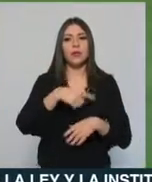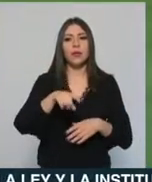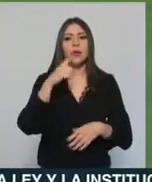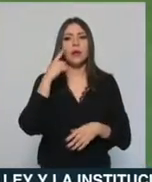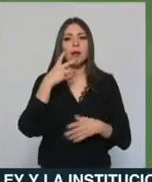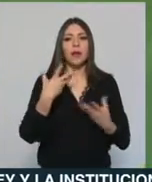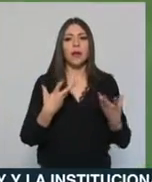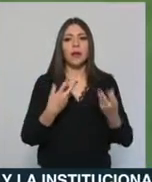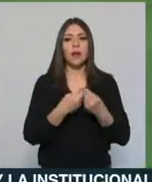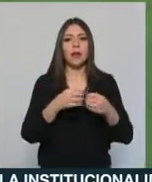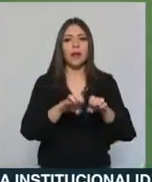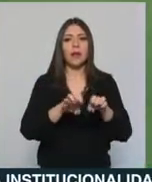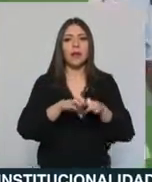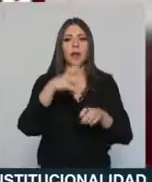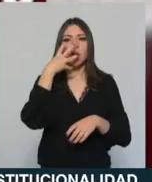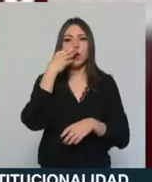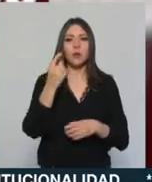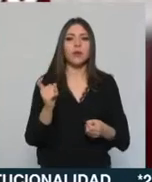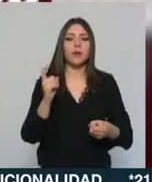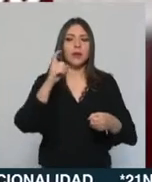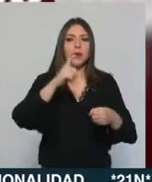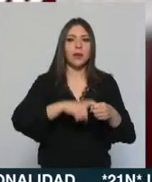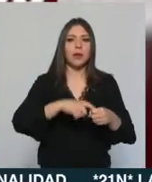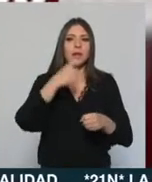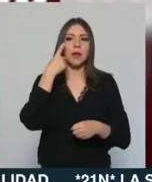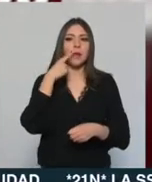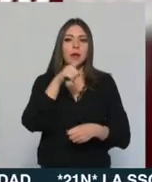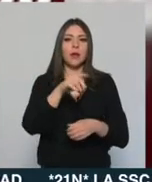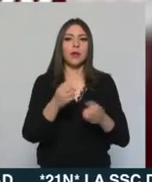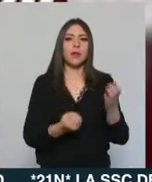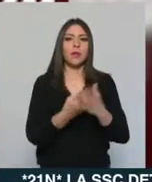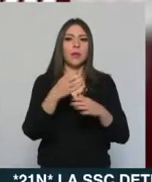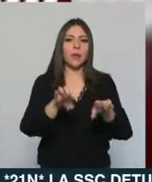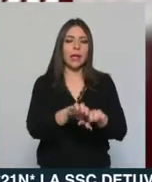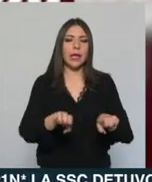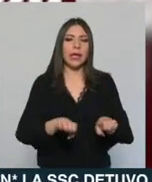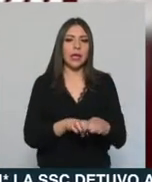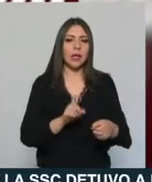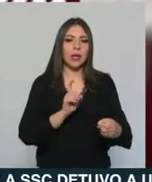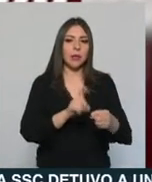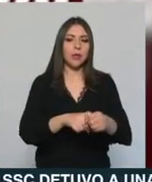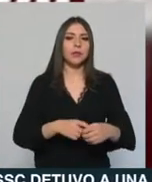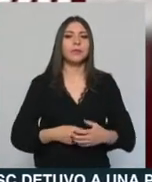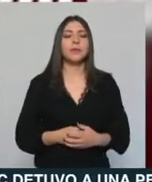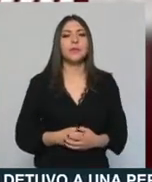se incorporará a la pretemporada del equipo fronterizo. Andrés Brito, 21 Noticias.